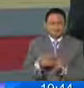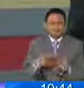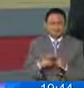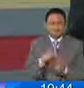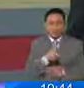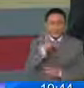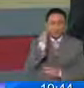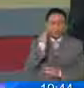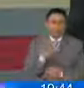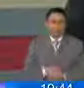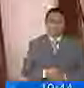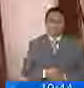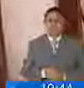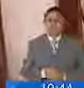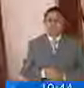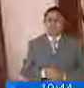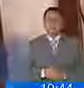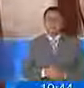de vida.